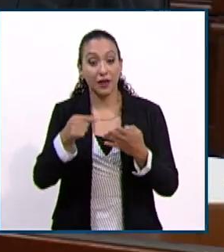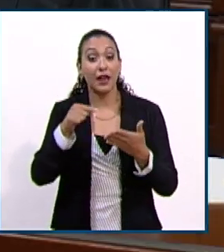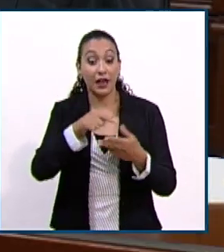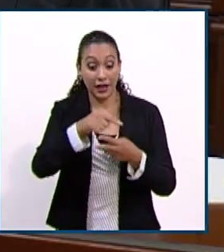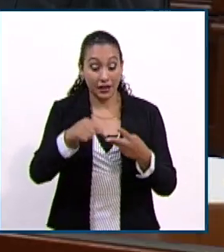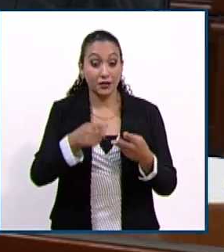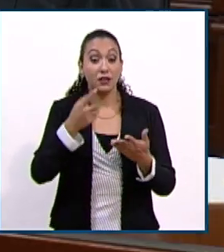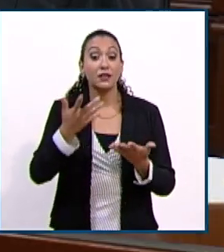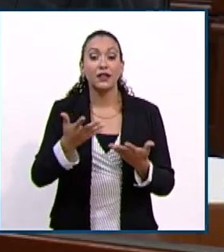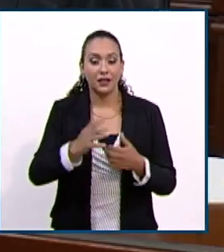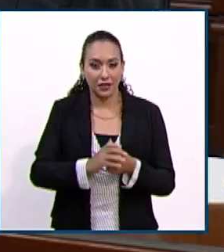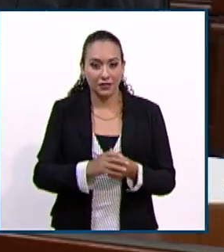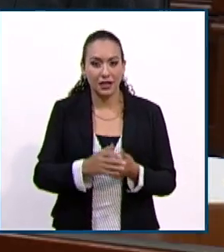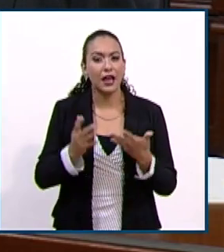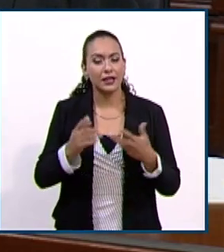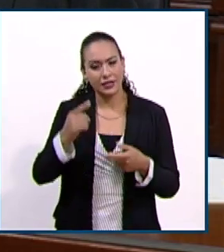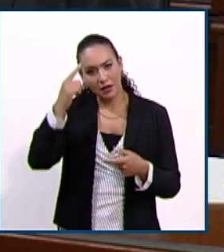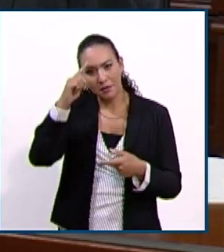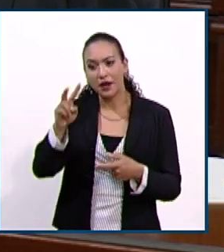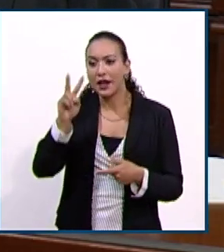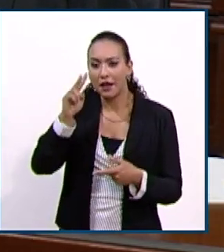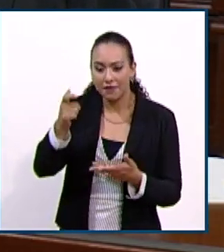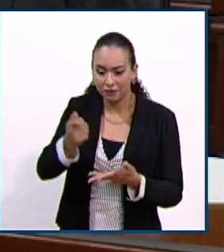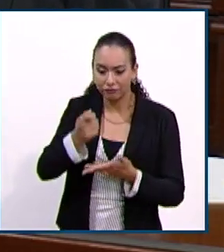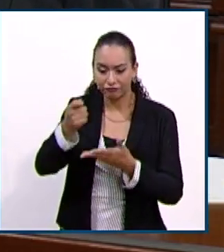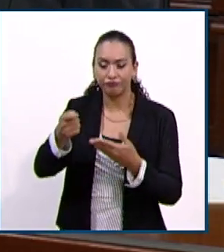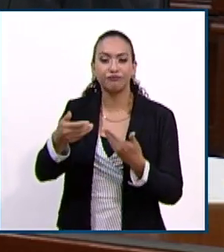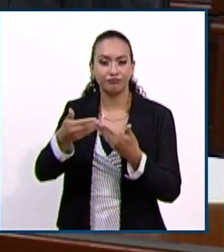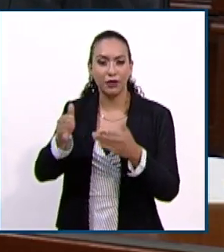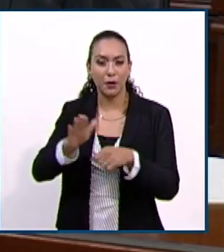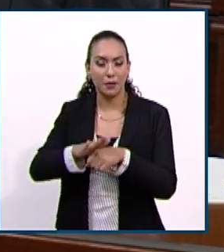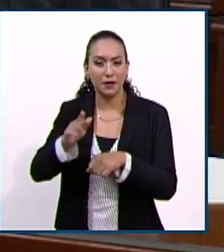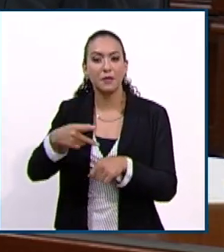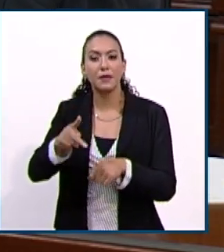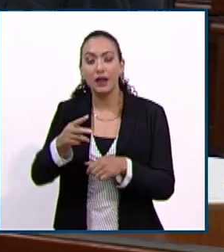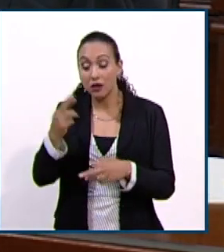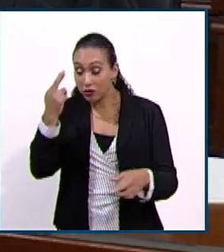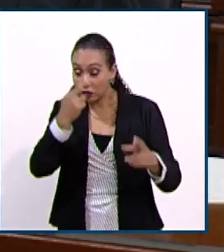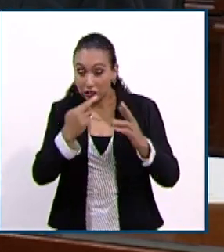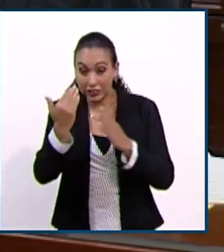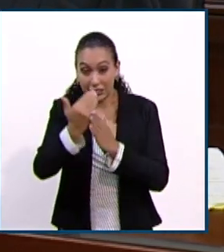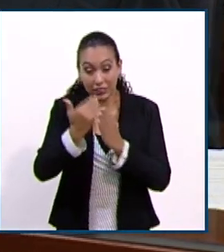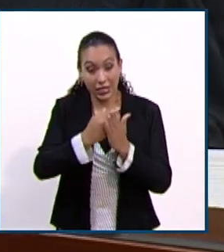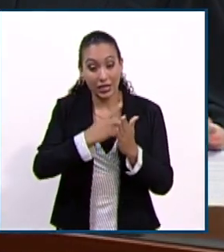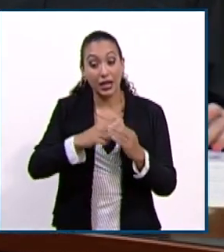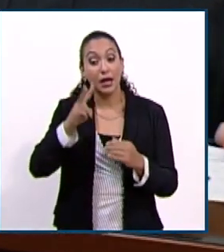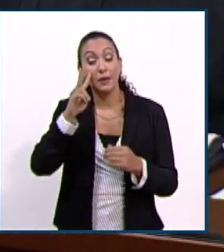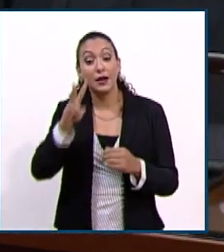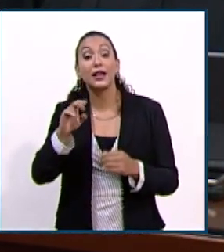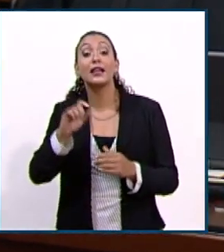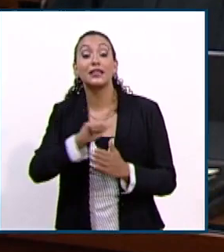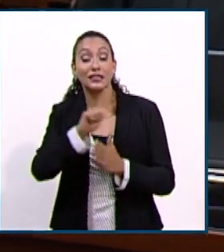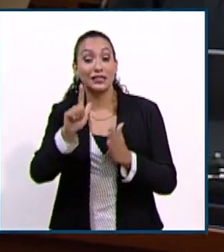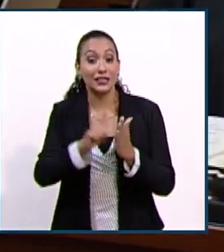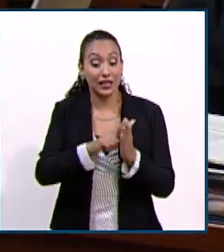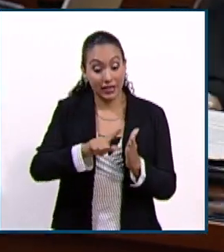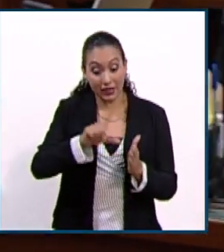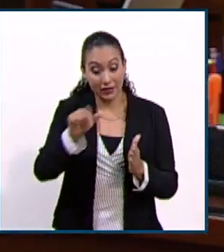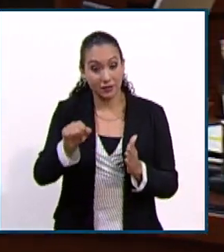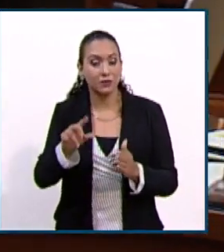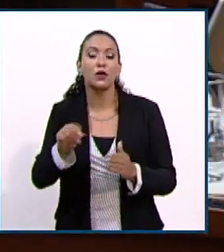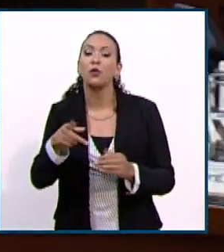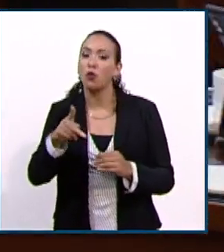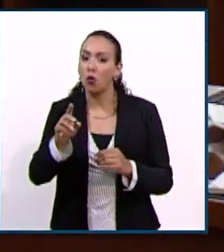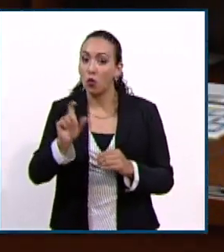permitían ampliar las partidas presupuestales sin cumplir con las excepciones de que ello estuviera aprobado en una ley posterior o cuando